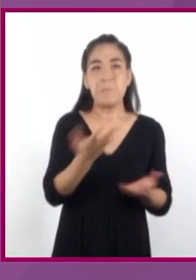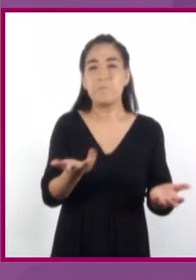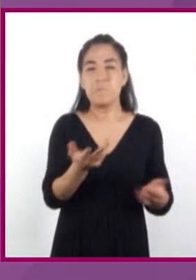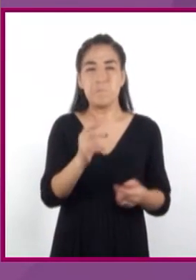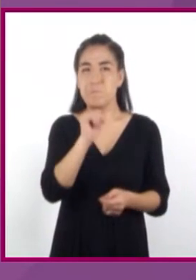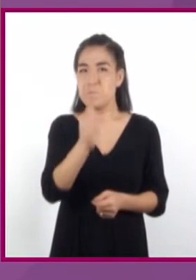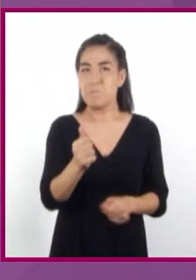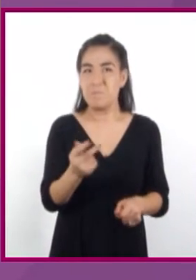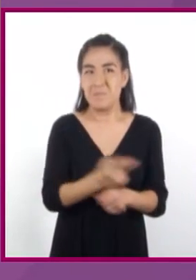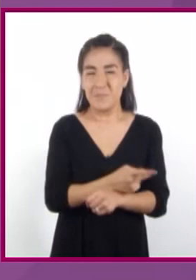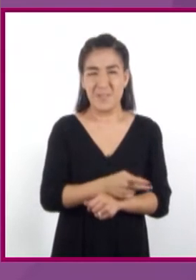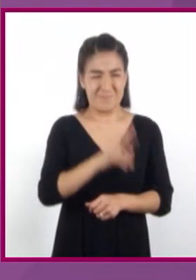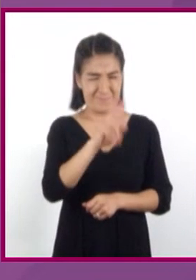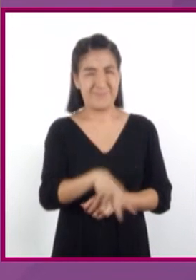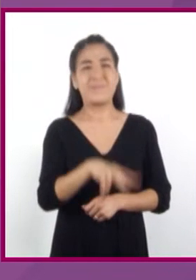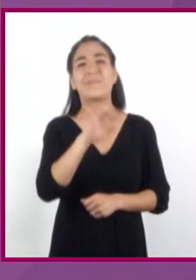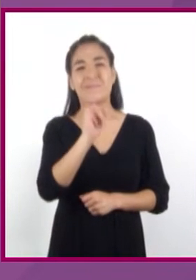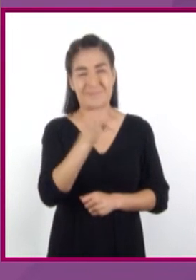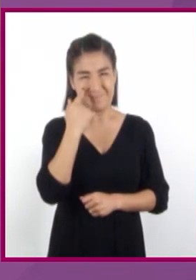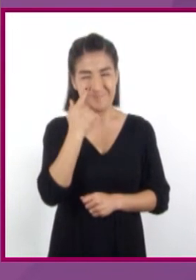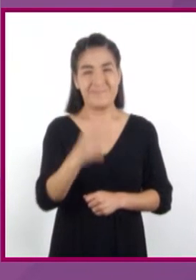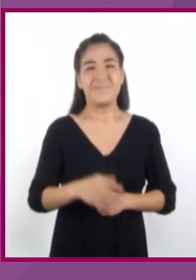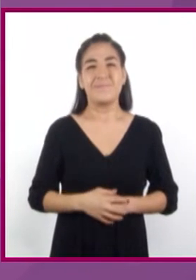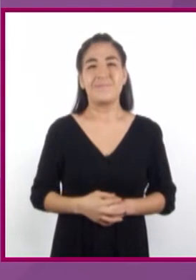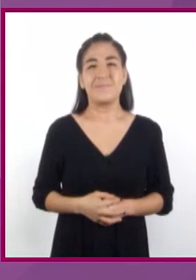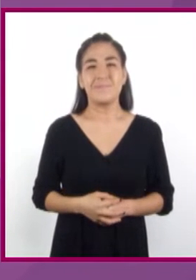nada. ¿De veras? Ahora verás.